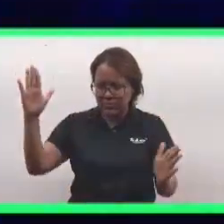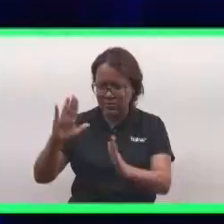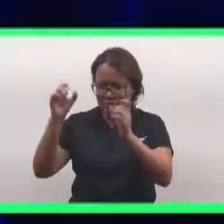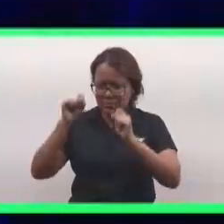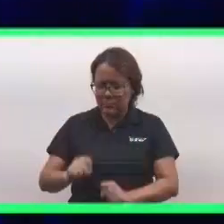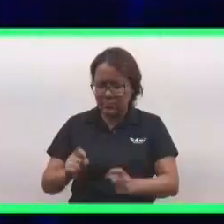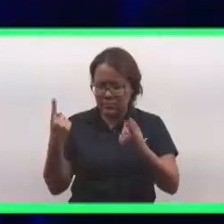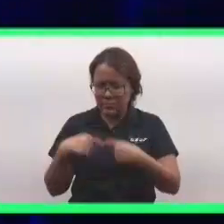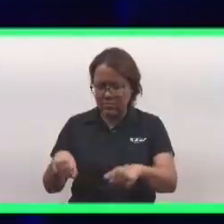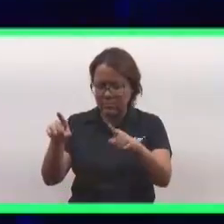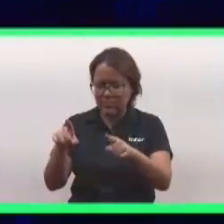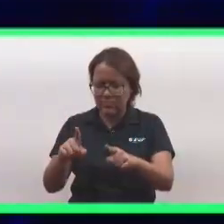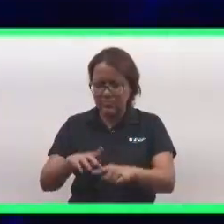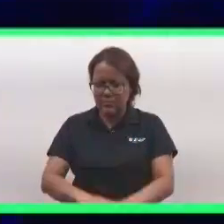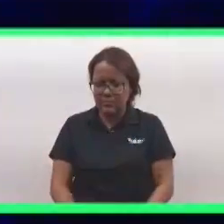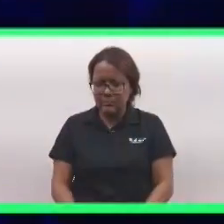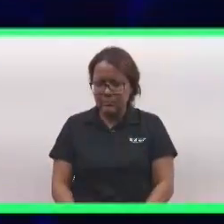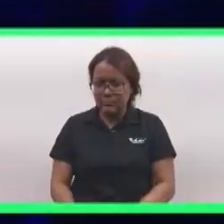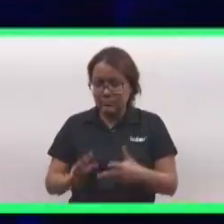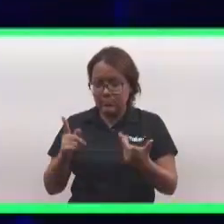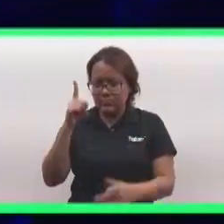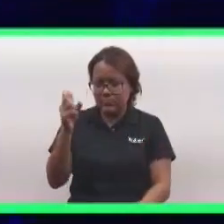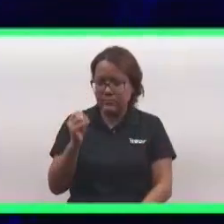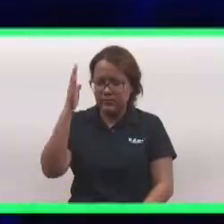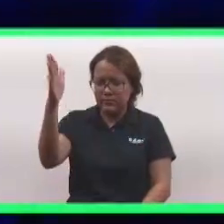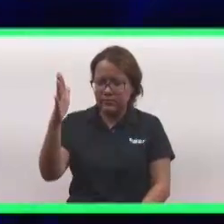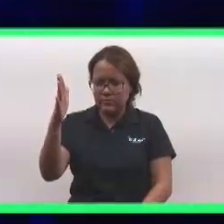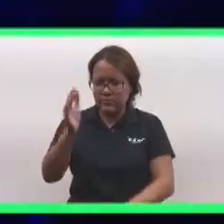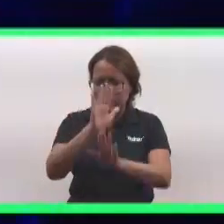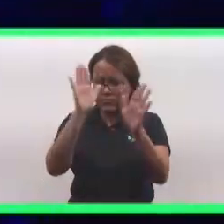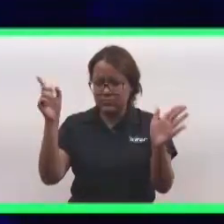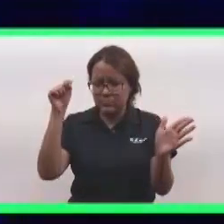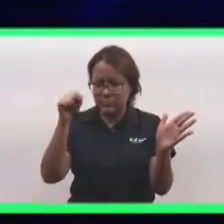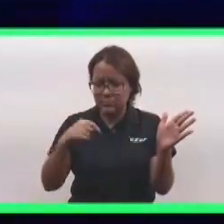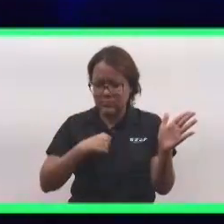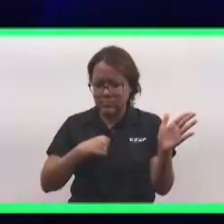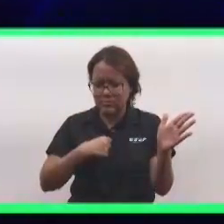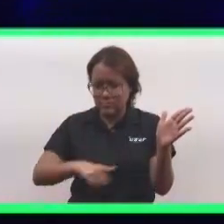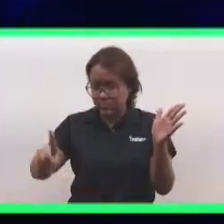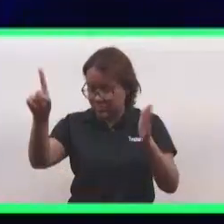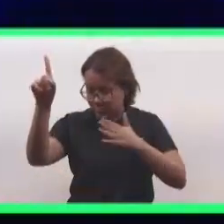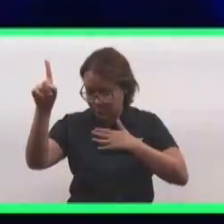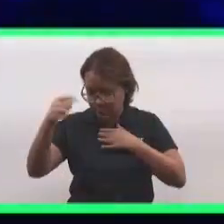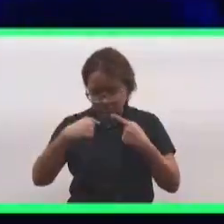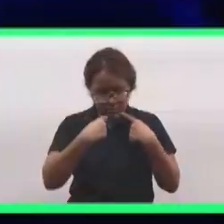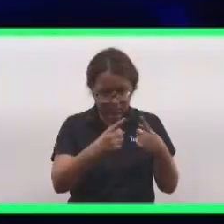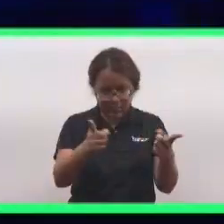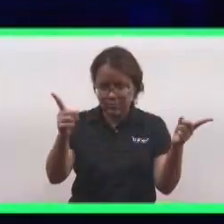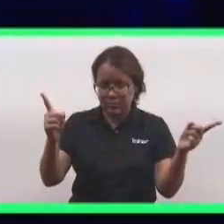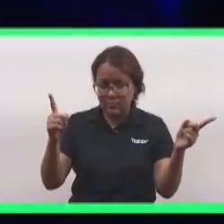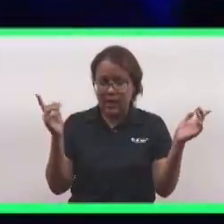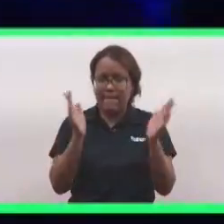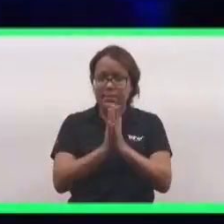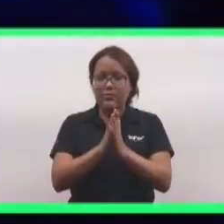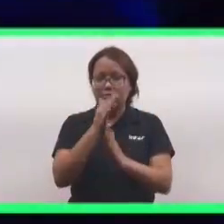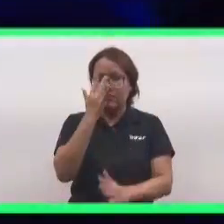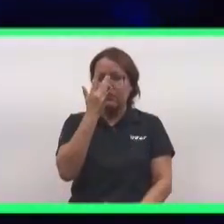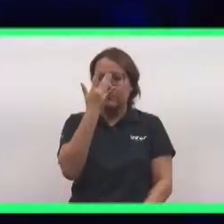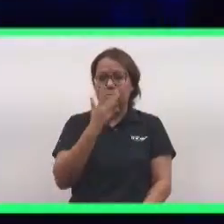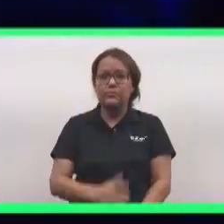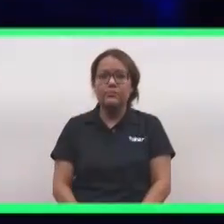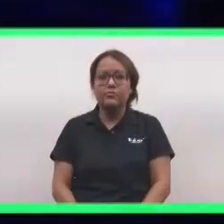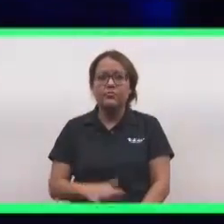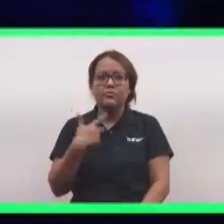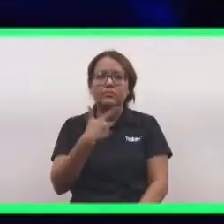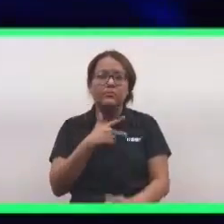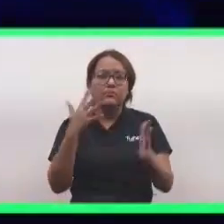en tu presencia por siempre. Porque en Cristo Jesús, hoy yo te declaro mi Señor y mi Salvador. Y la iglesia dice: amén.